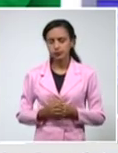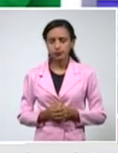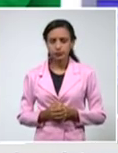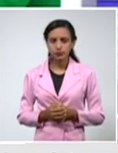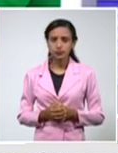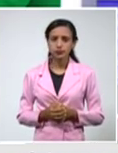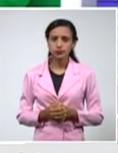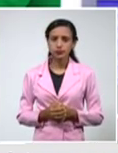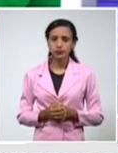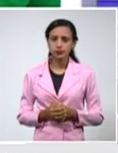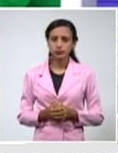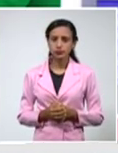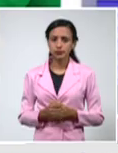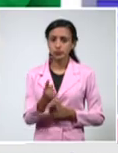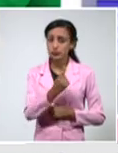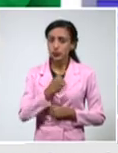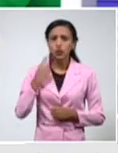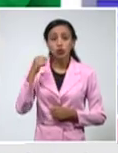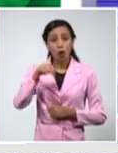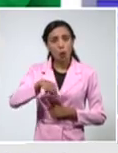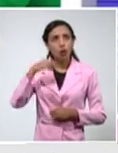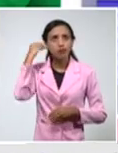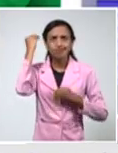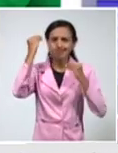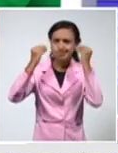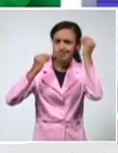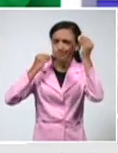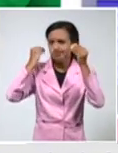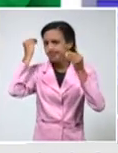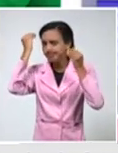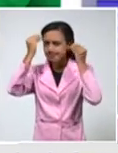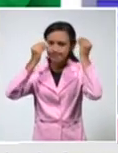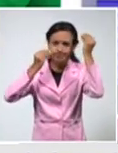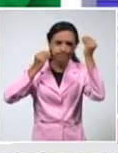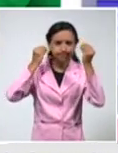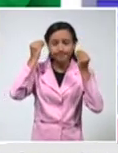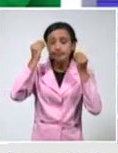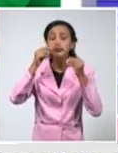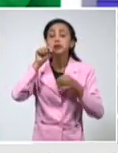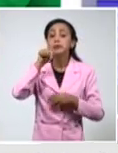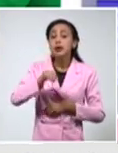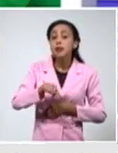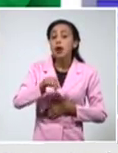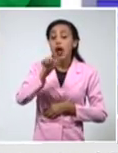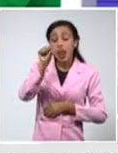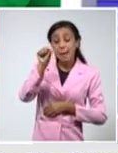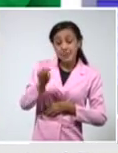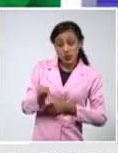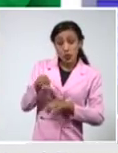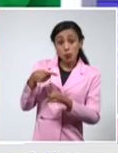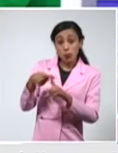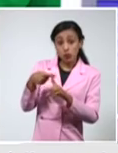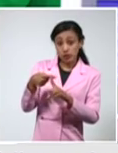Cuando analizamos el comportamiento de los casos relacionados